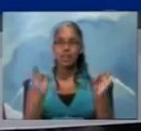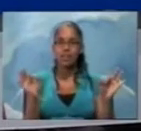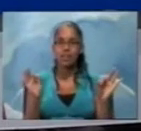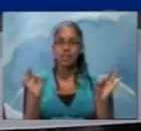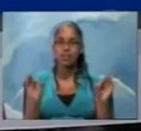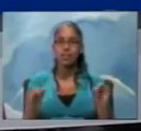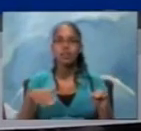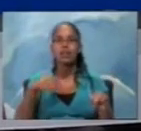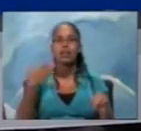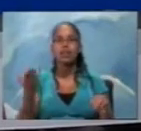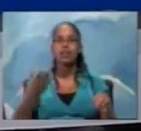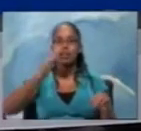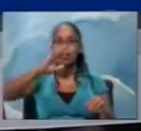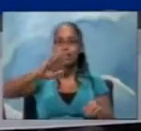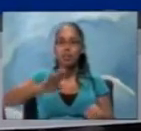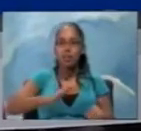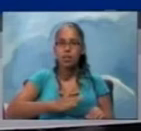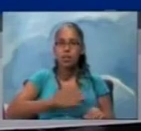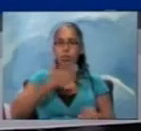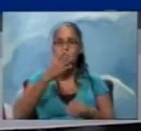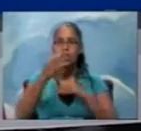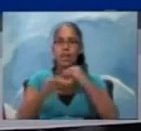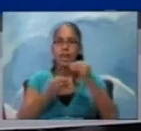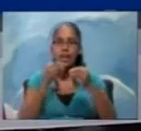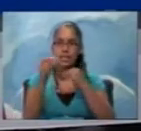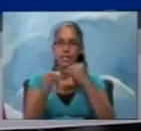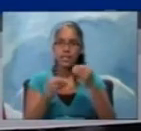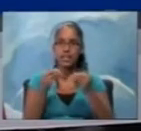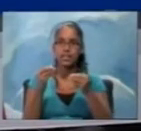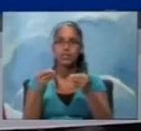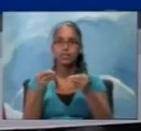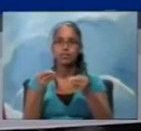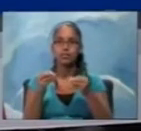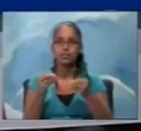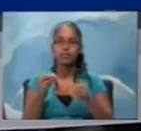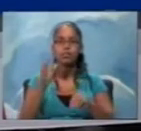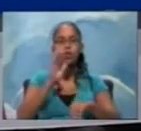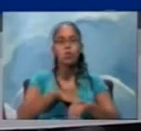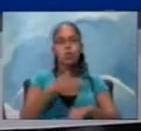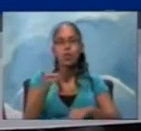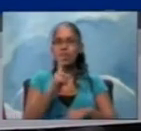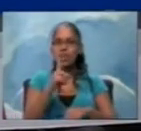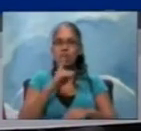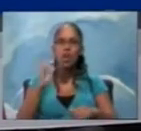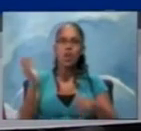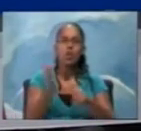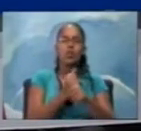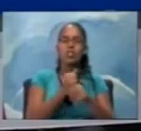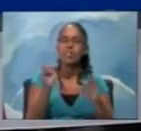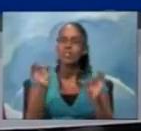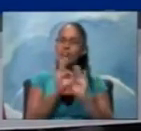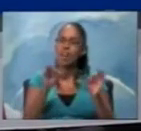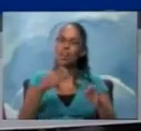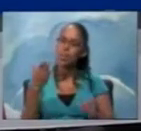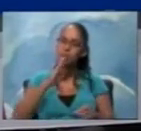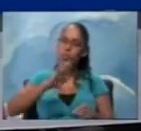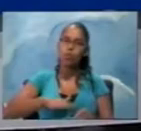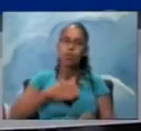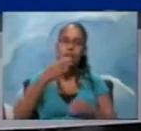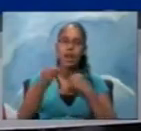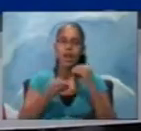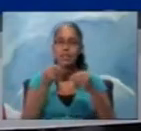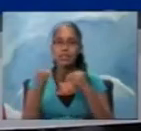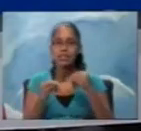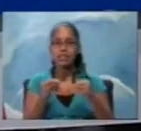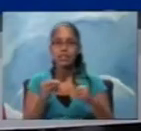que pudieran hacerle. Que pudieran hacerle. ¿Por qué no hallaban nada que pudieran